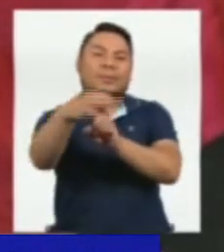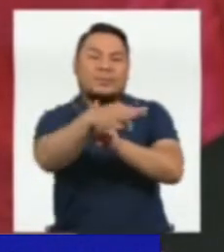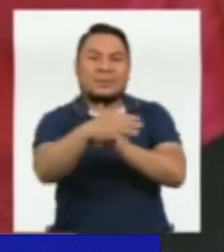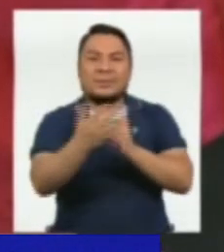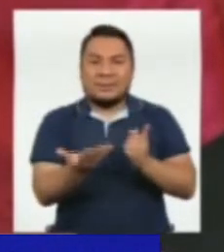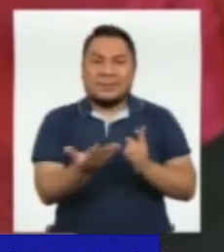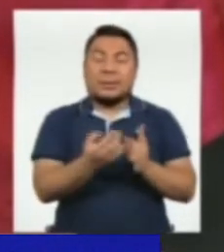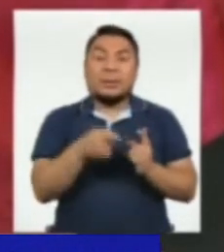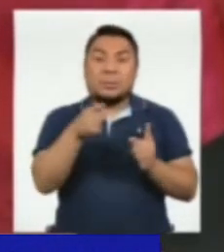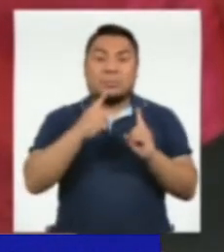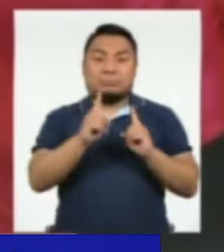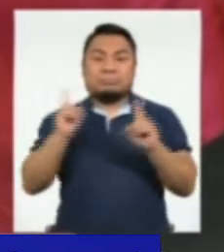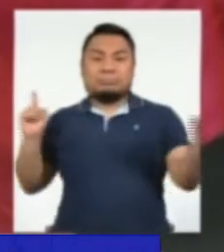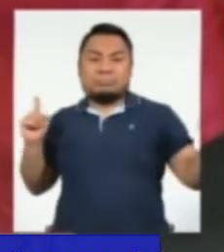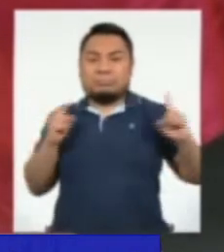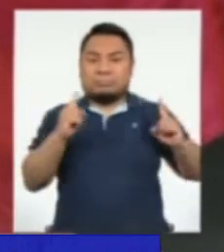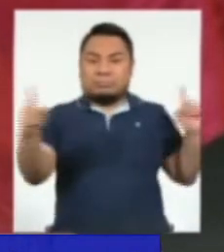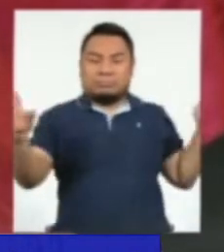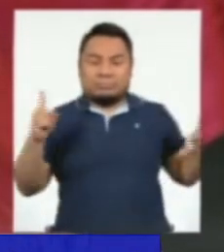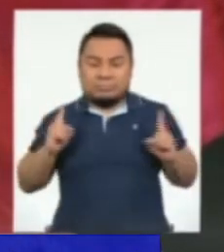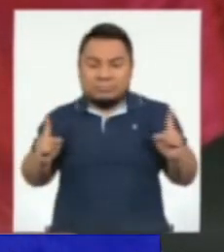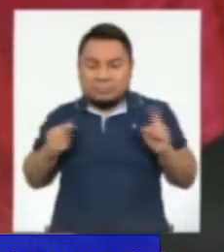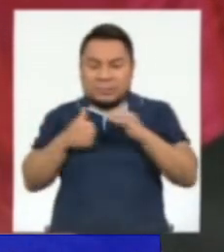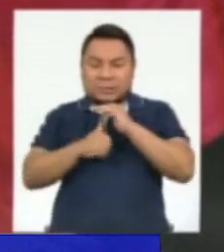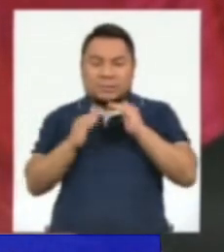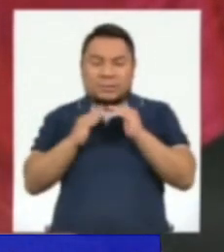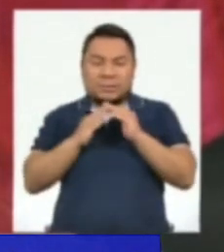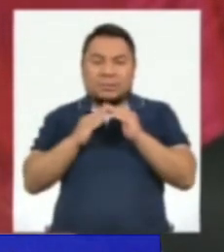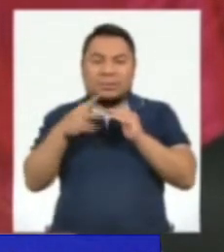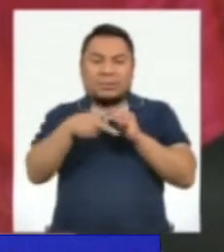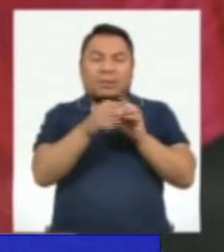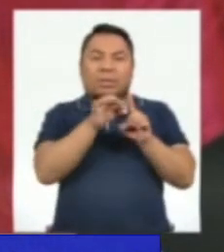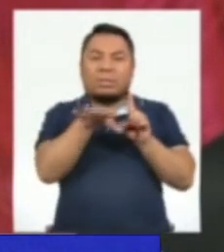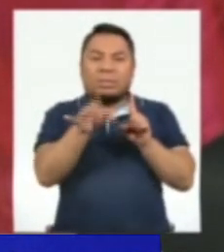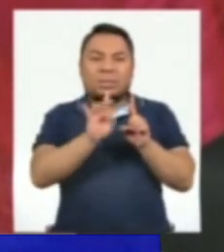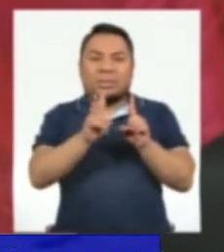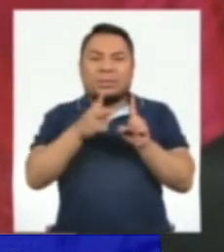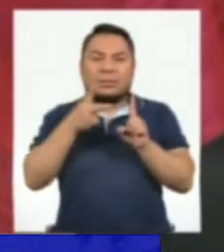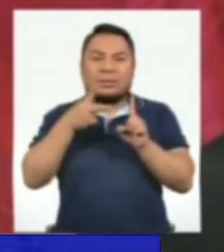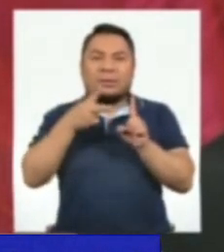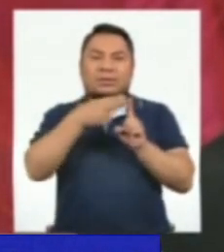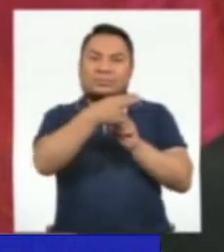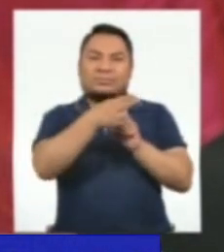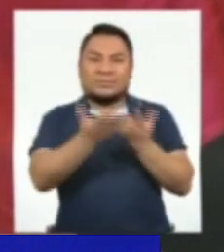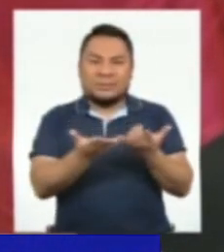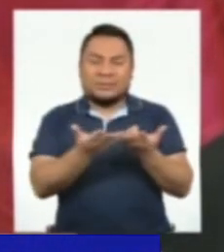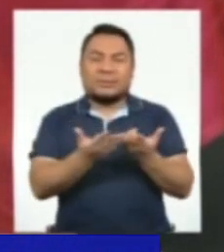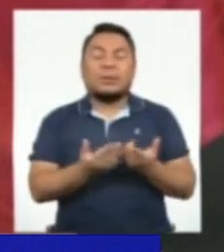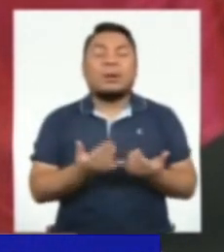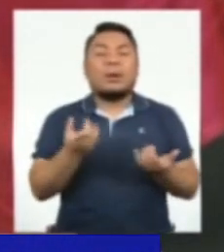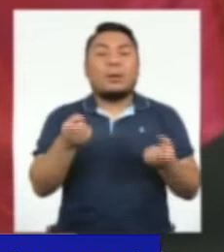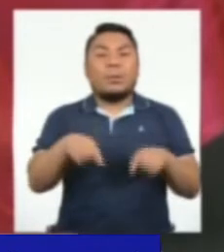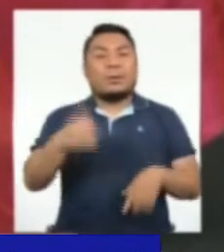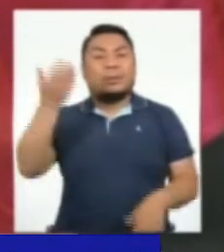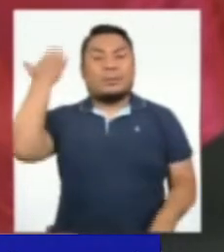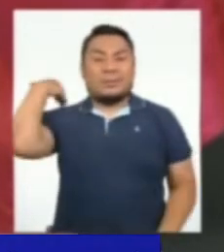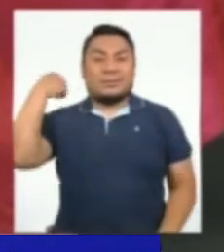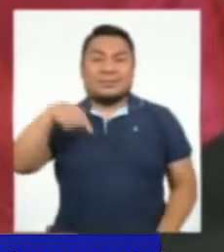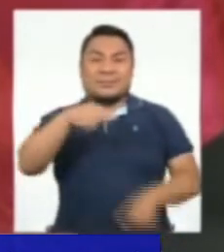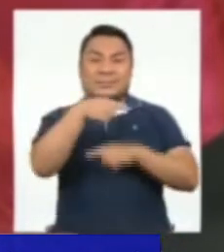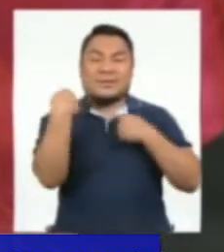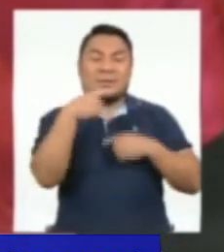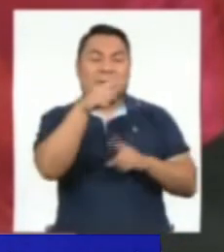6 de marzo cuando determinamos que había sido infectado ya a un ciudadano aquí el perú